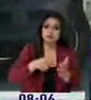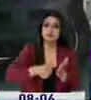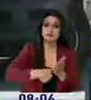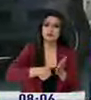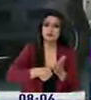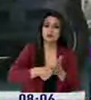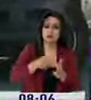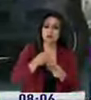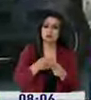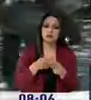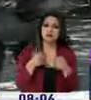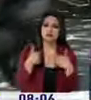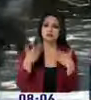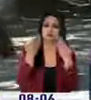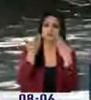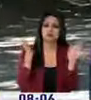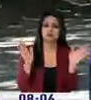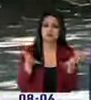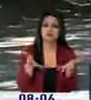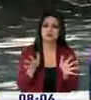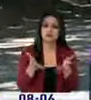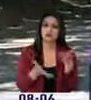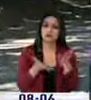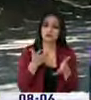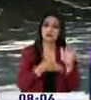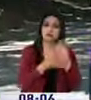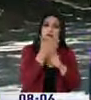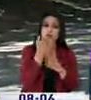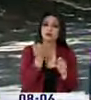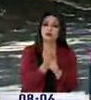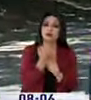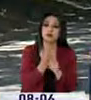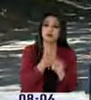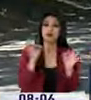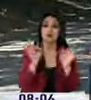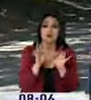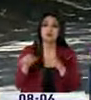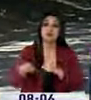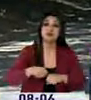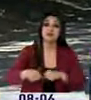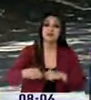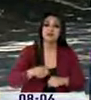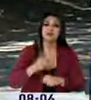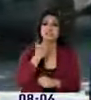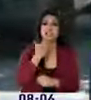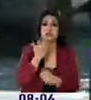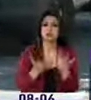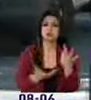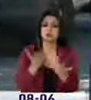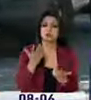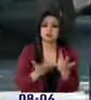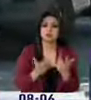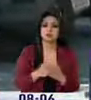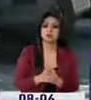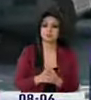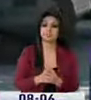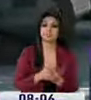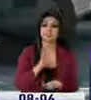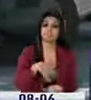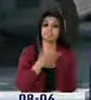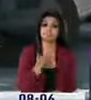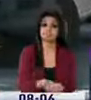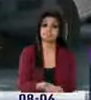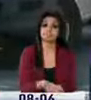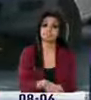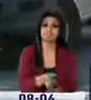para saber de quién se trataba. Seguramente se dirigía a su lugar de trabajo o quién sabe a cumplir alguna diligencia. Cita a la que no pudo llegar,